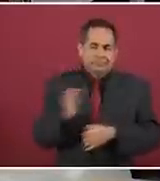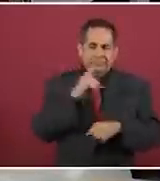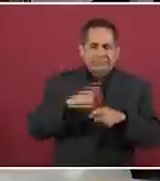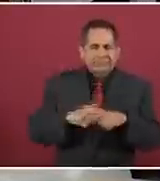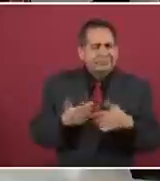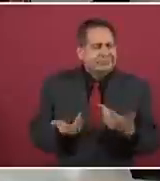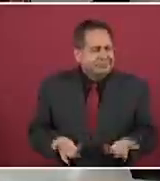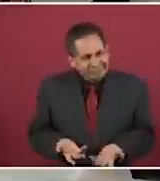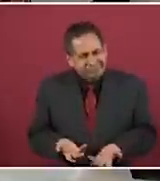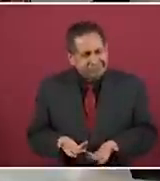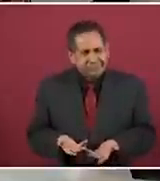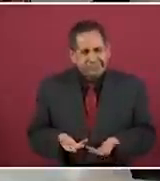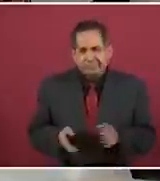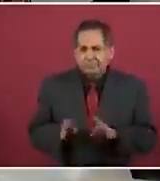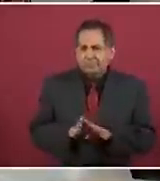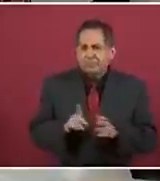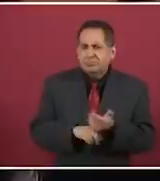¿Cómo